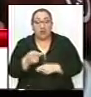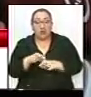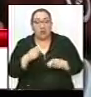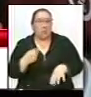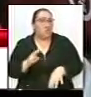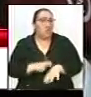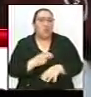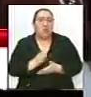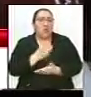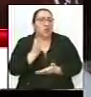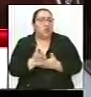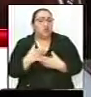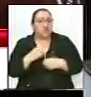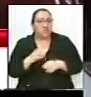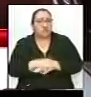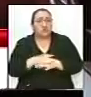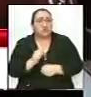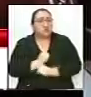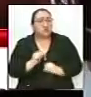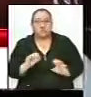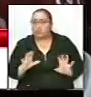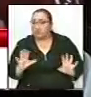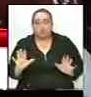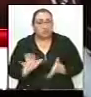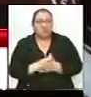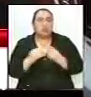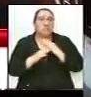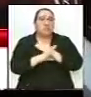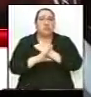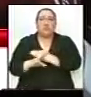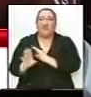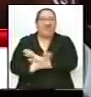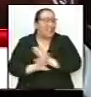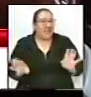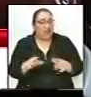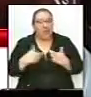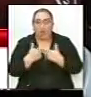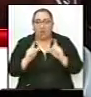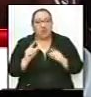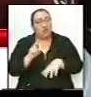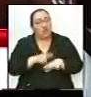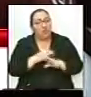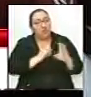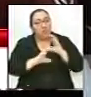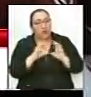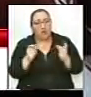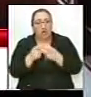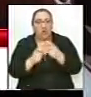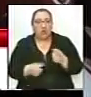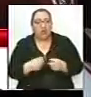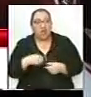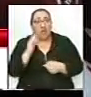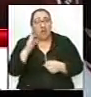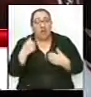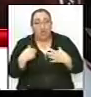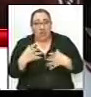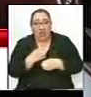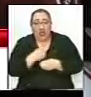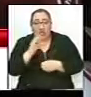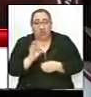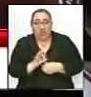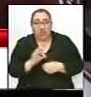hay ningún problema. Yo he dicho que en mi gestión no van a haber temas tabúes. Así es que se pondrá el debate y será ya los congresistas que tengan que tomar una